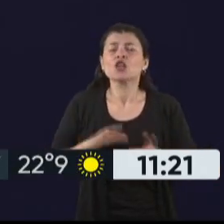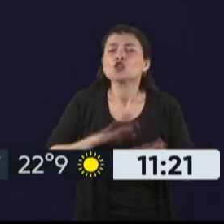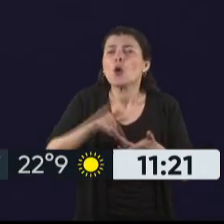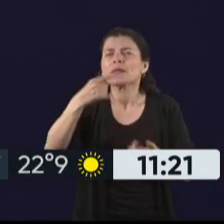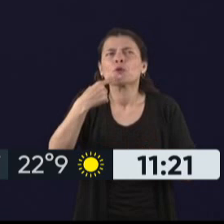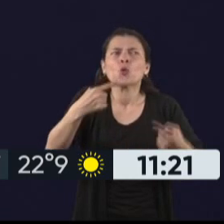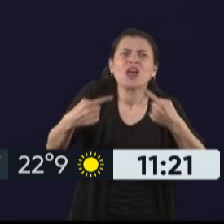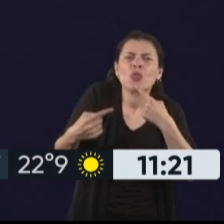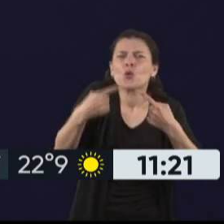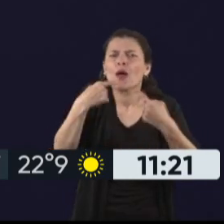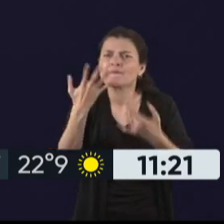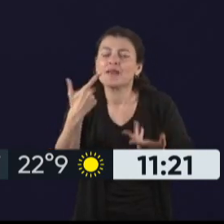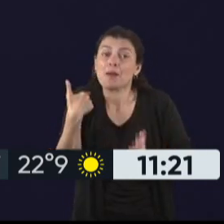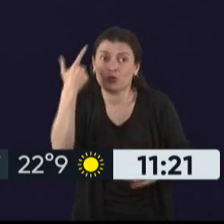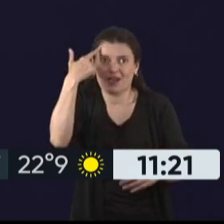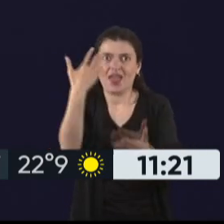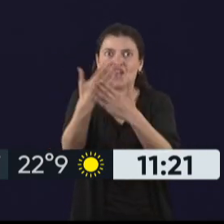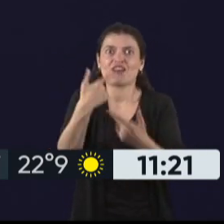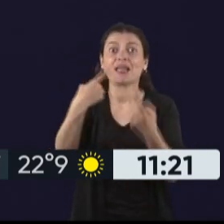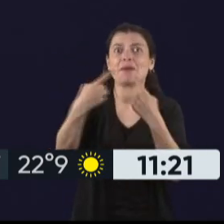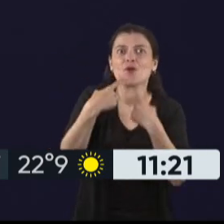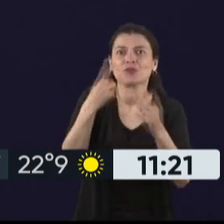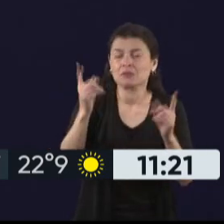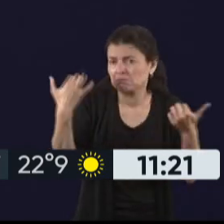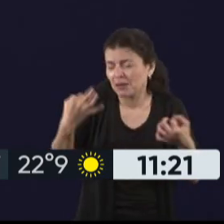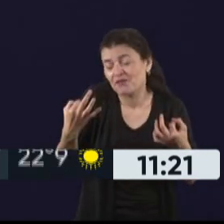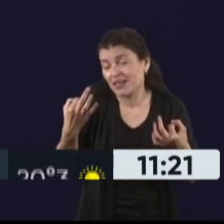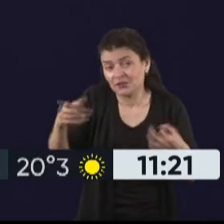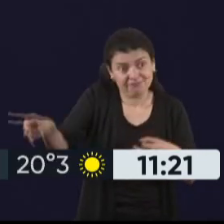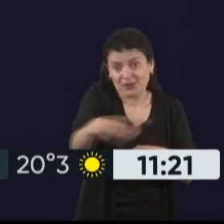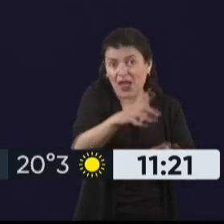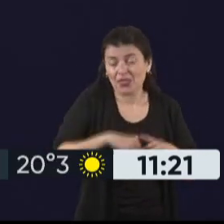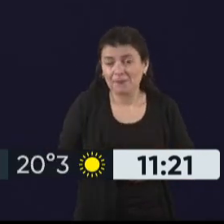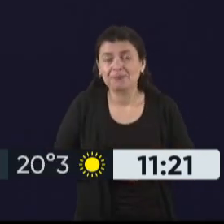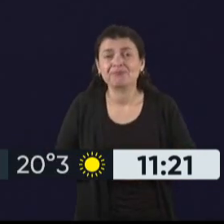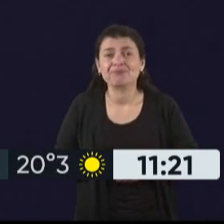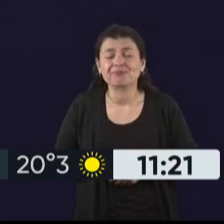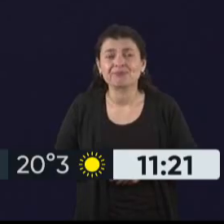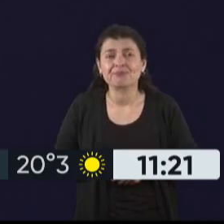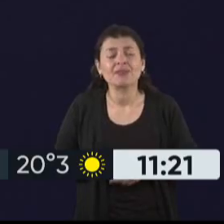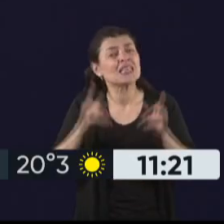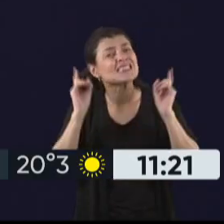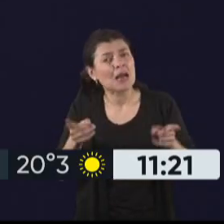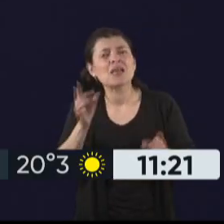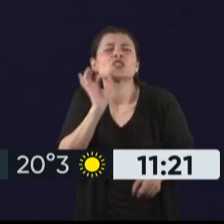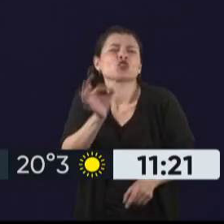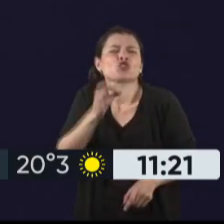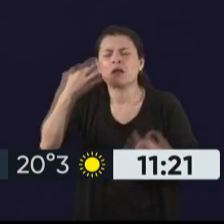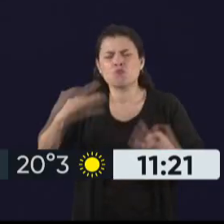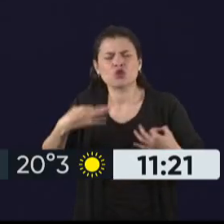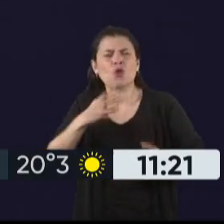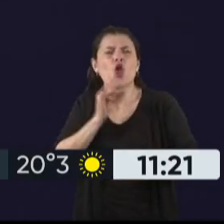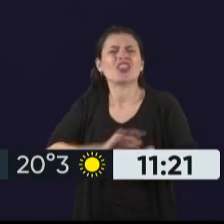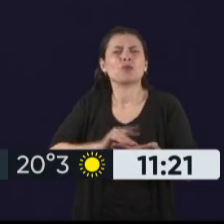quieras preguntar. No solo vos, digo, que todas las explicaciones que deba dar el diputado expert, las